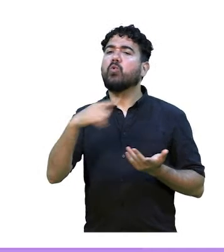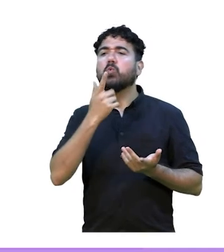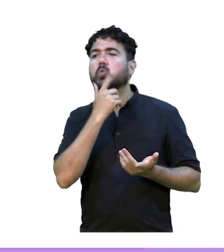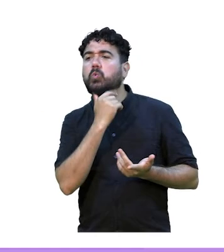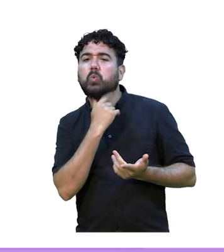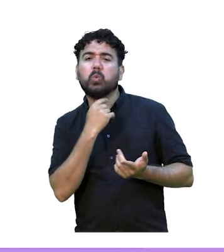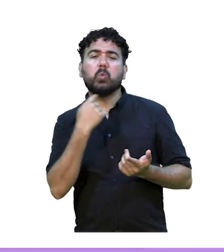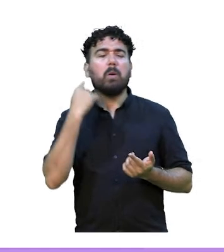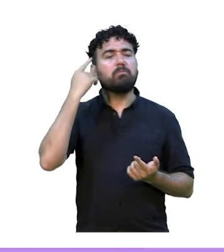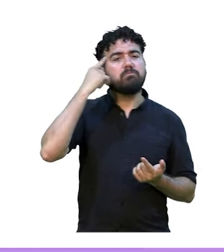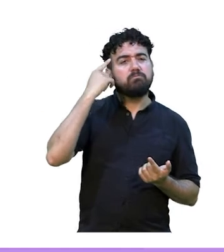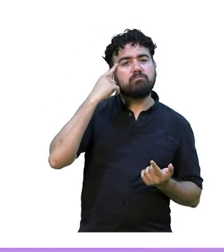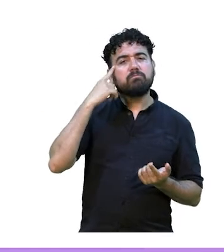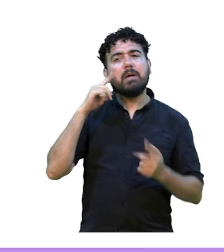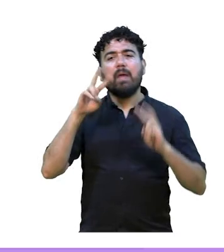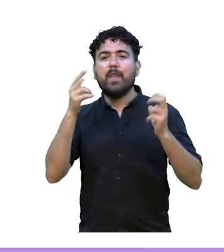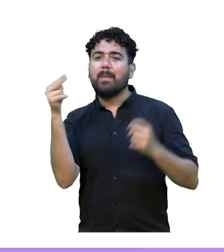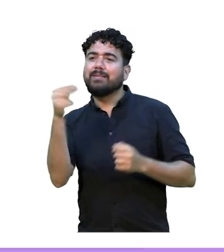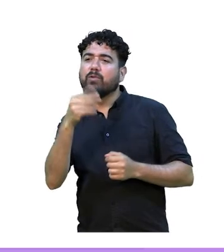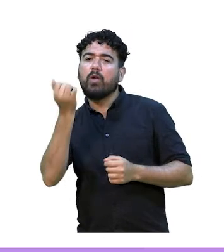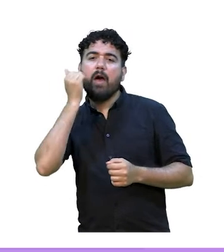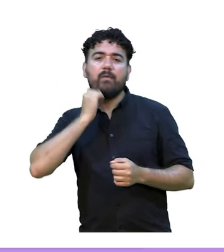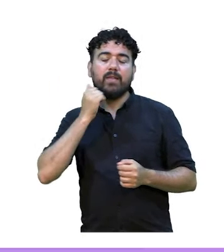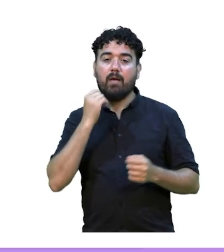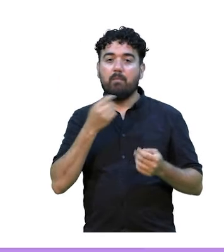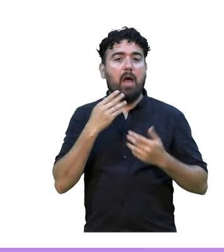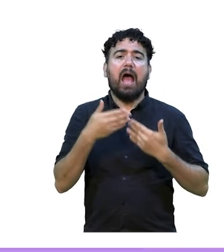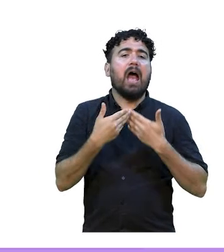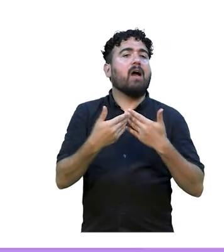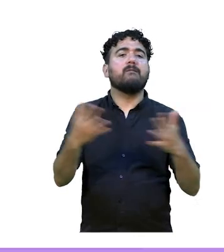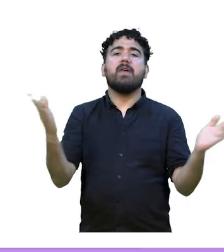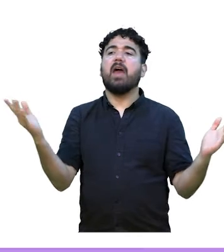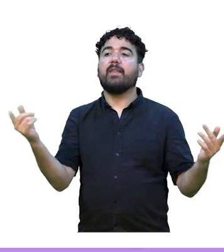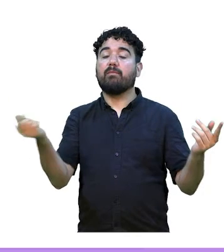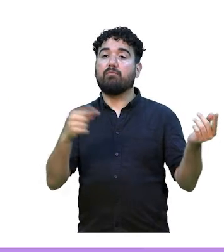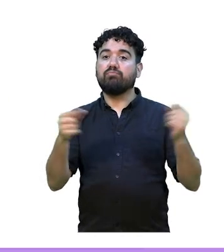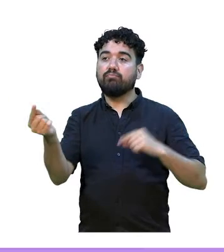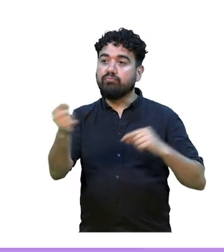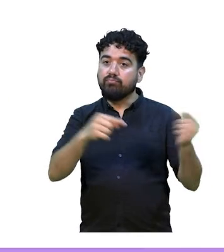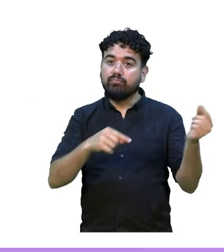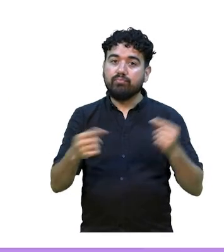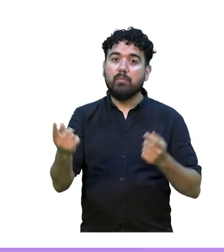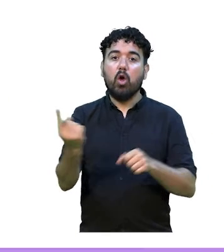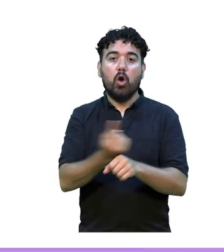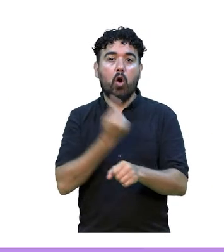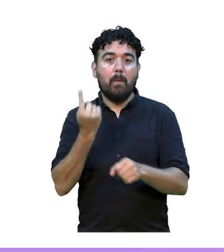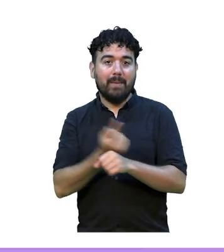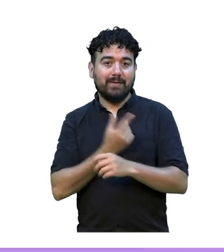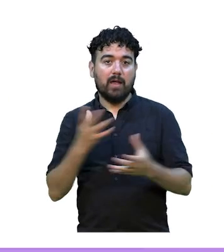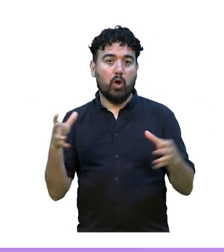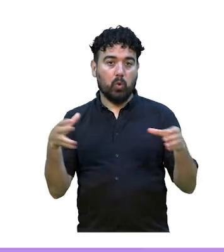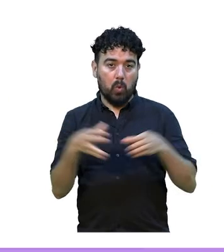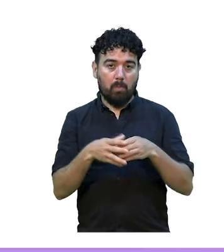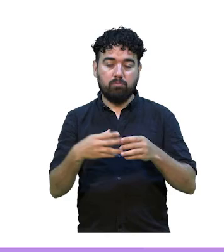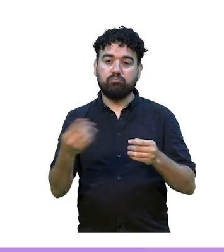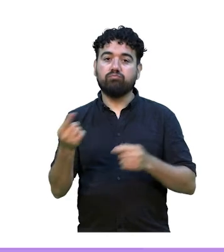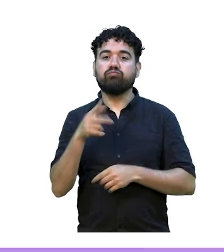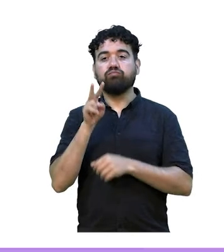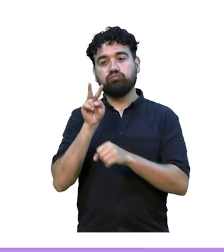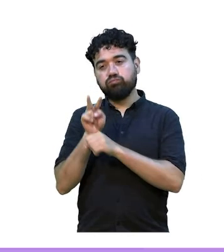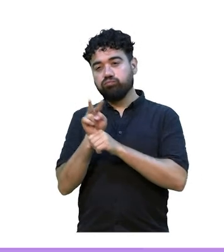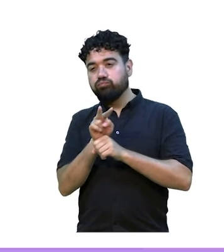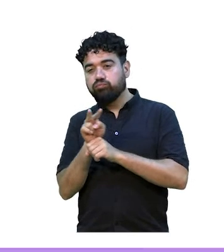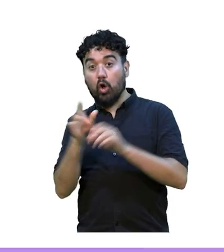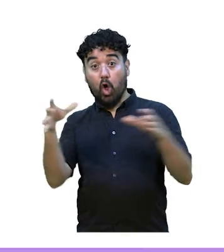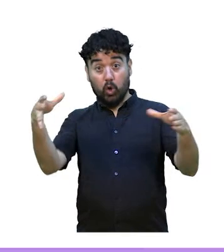abierta, cuáles son nuestras inquietudes en materia de sexualidad y afectividad. Pregunta abierta que genera una conversación del